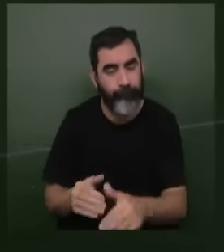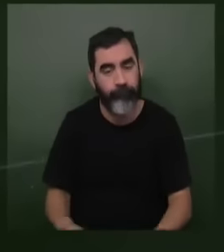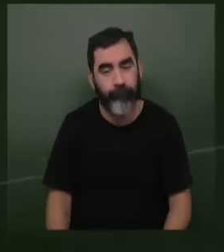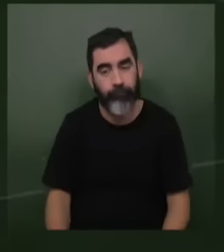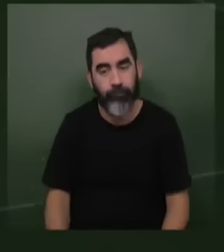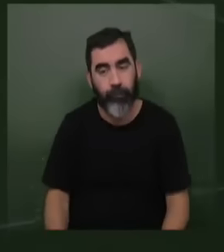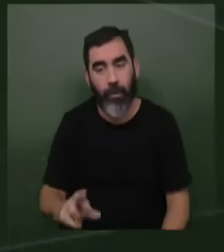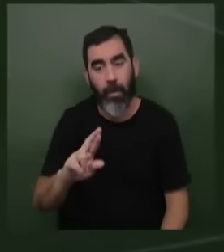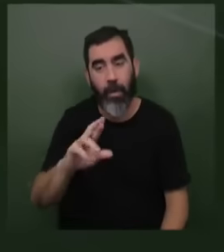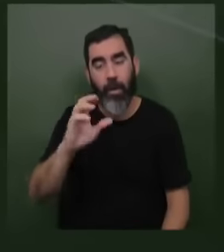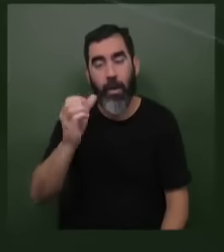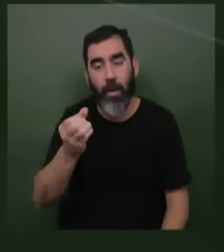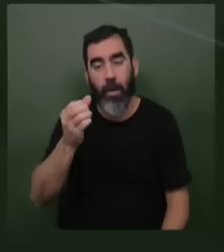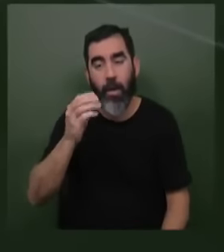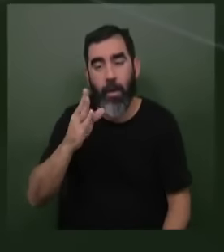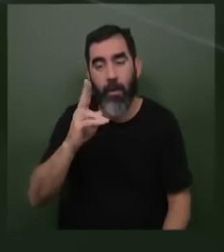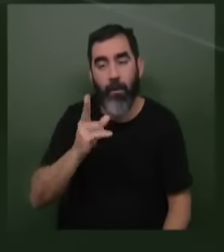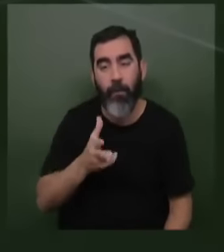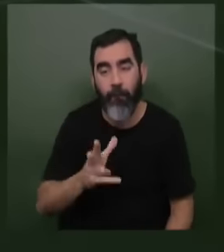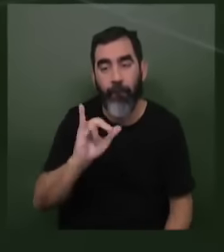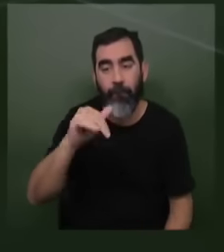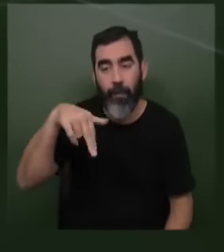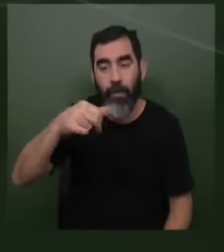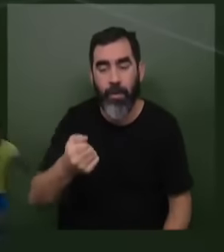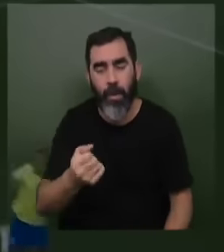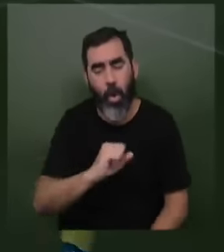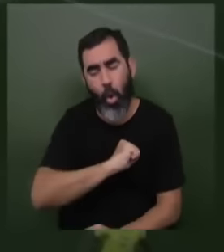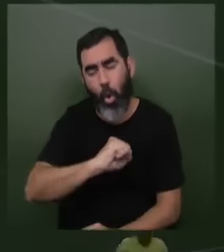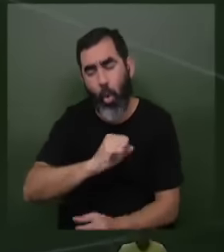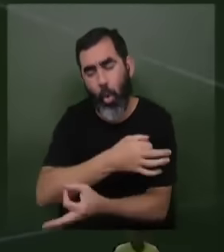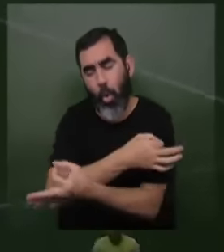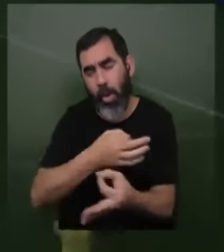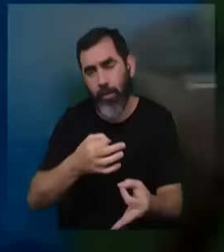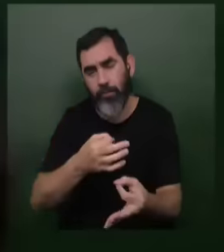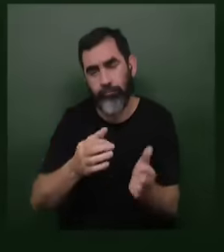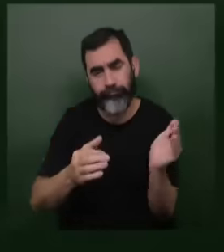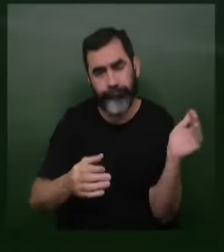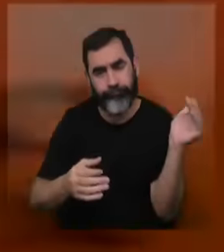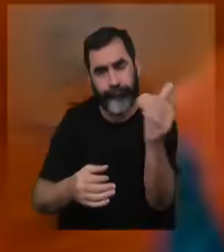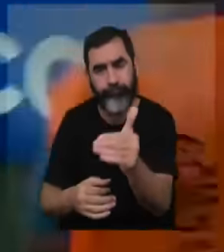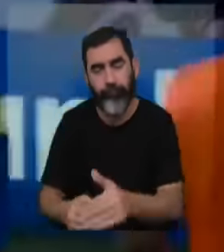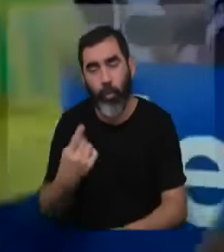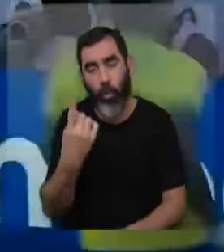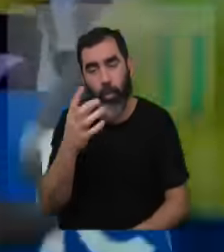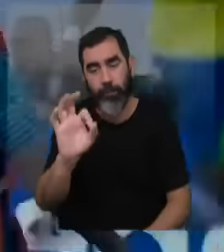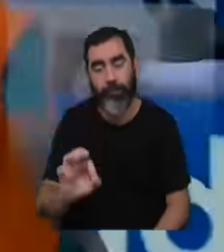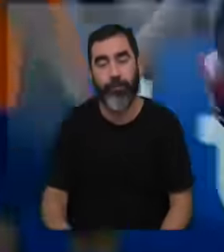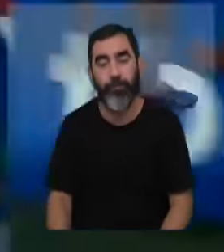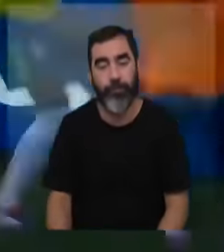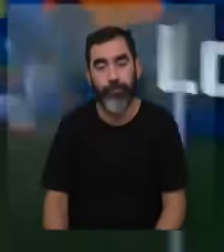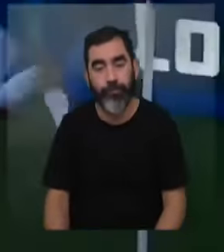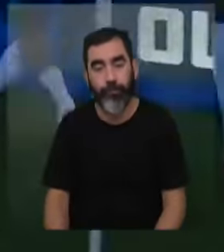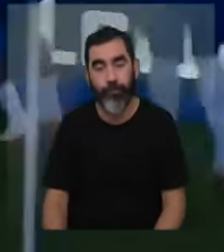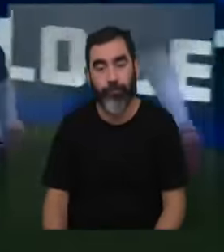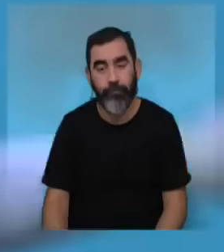raf golazo nada que hacer Camilo Vargas gran cobro de raf para